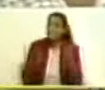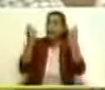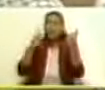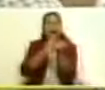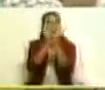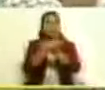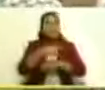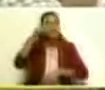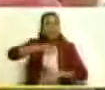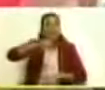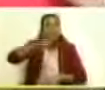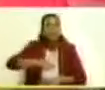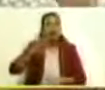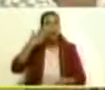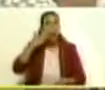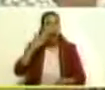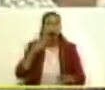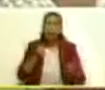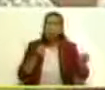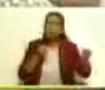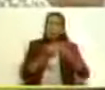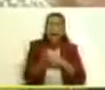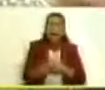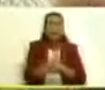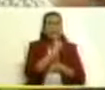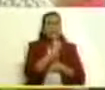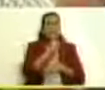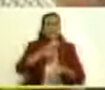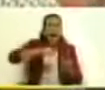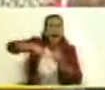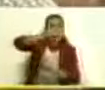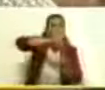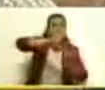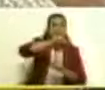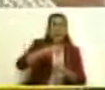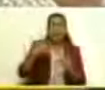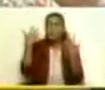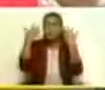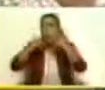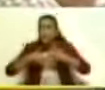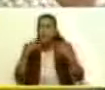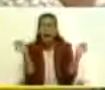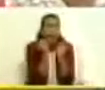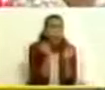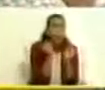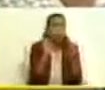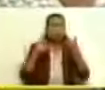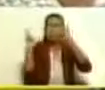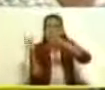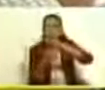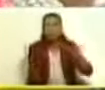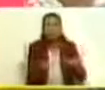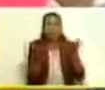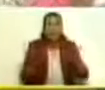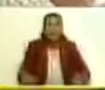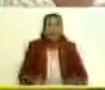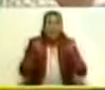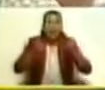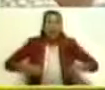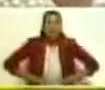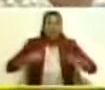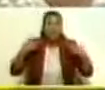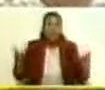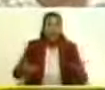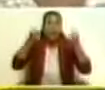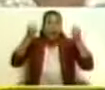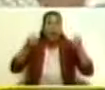cambios necesarios y superar esta crisis ambiental, que no es otra cosa que salvar la vida. Y no solo